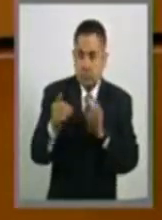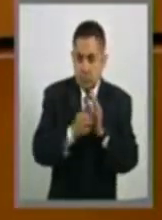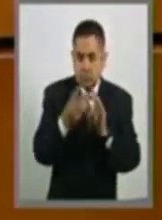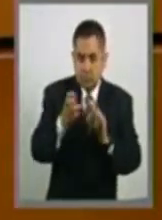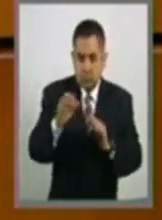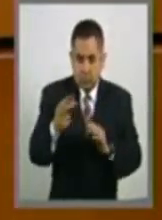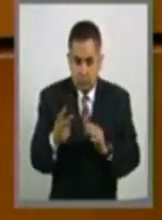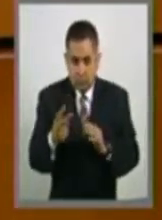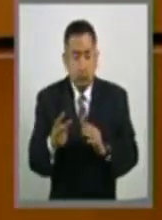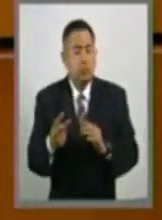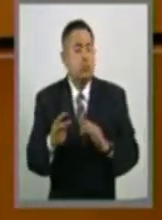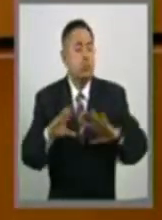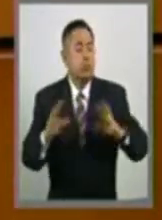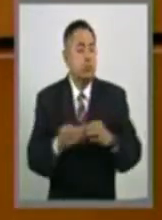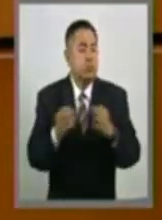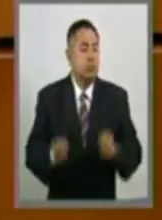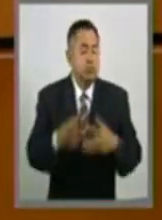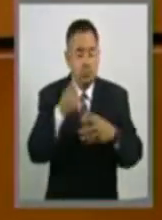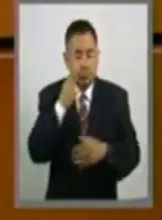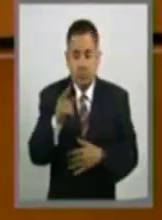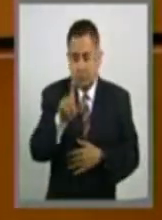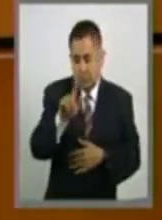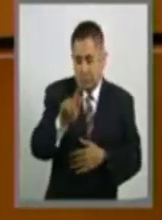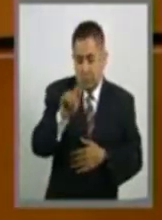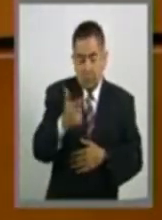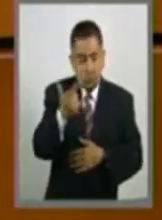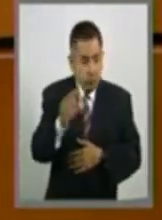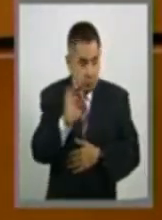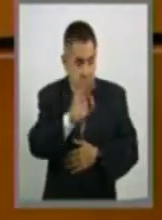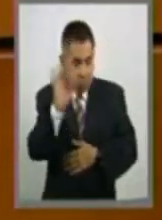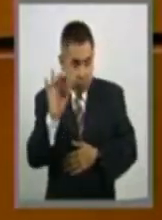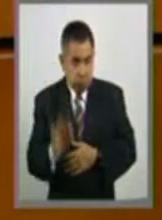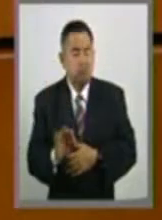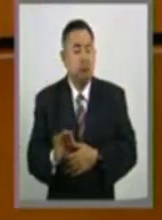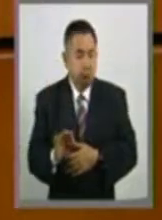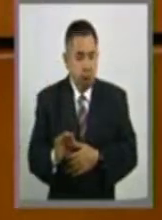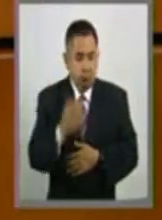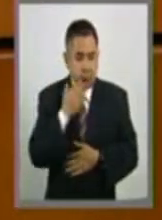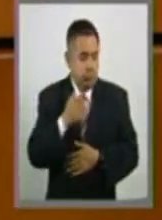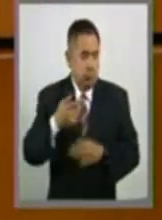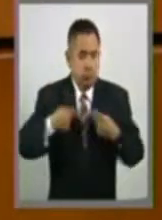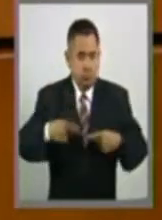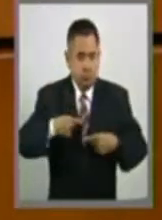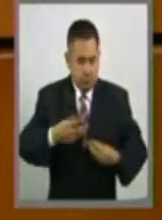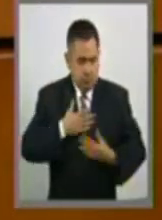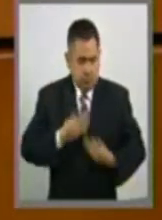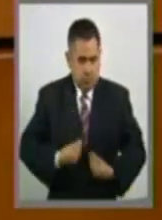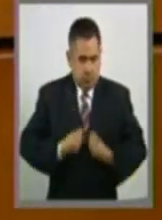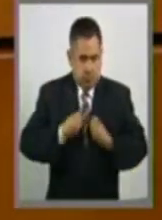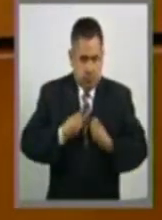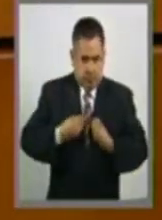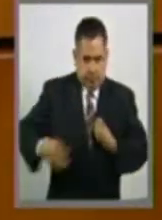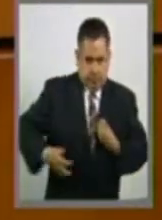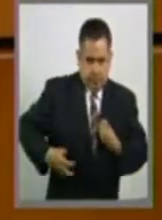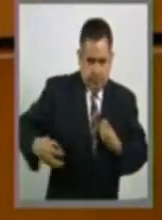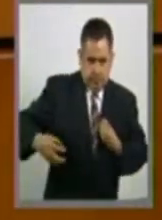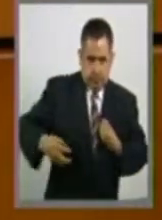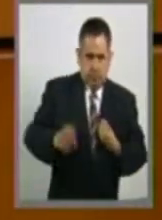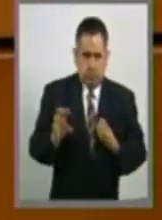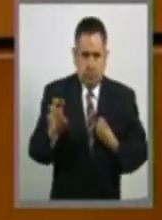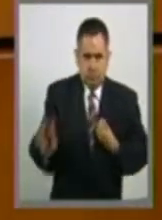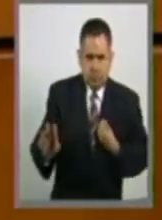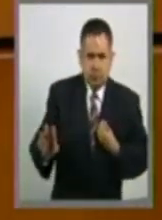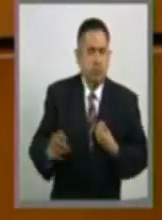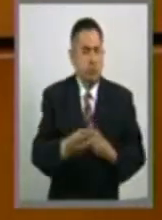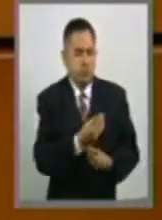46.432, de los cuales casi el 77% fue de donantes vivos y el restante